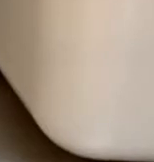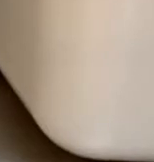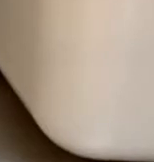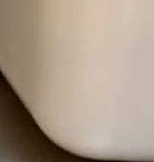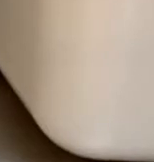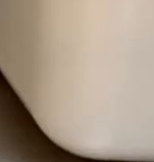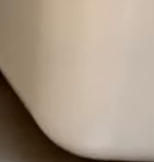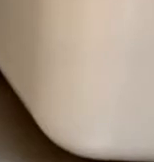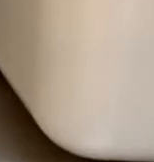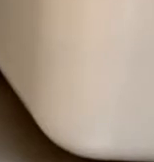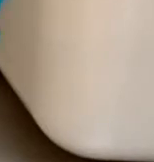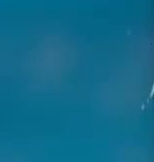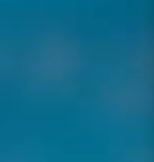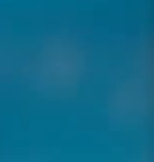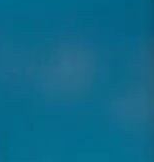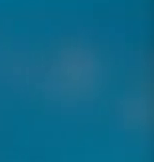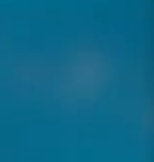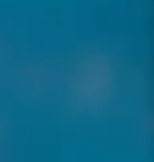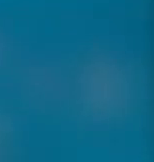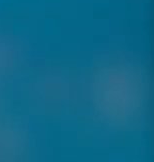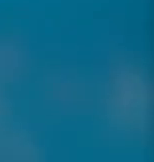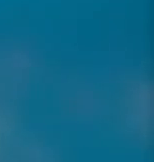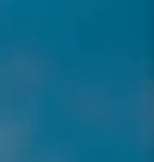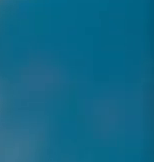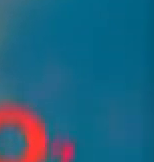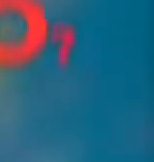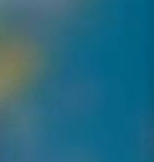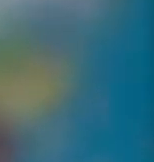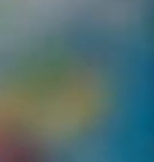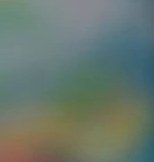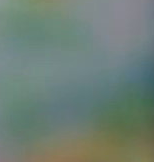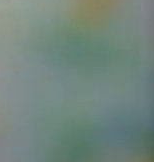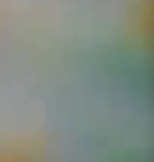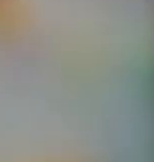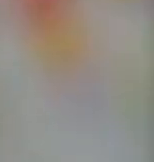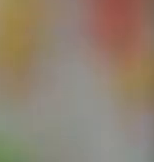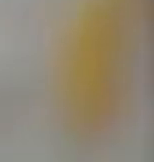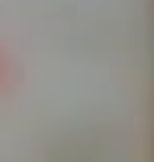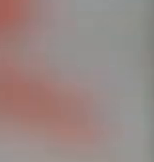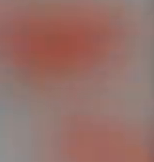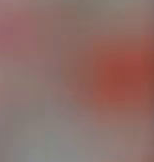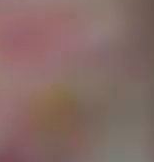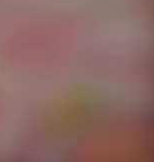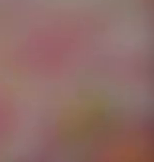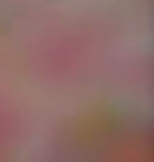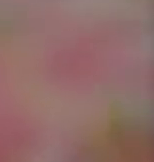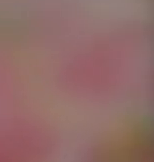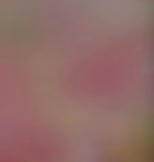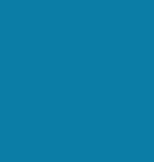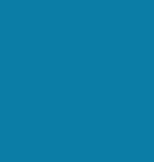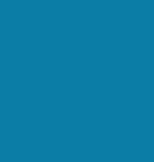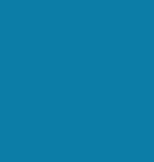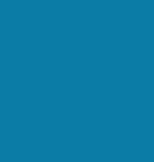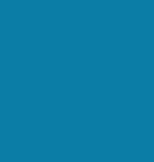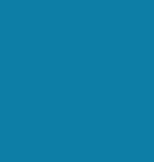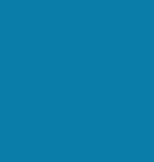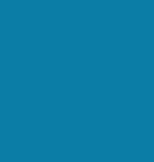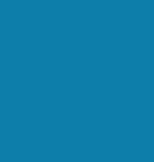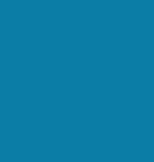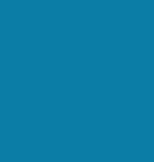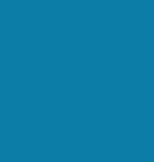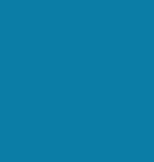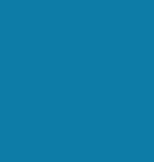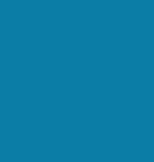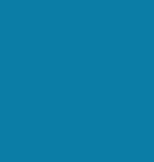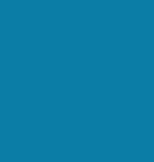en los órganos. ¿Cómo podemos identificar los alimentos que tienen dióxido de titanio? En las